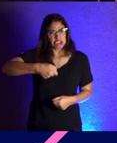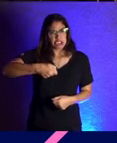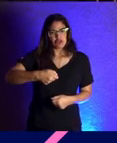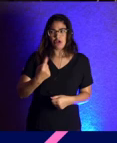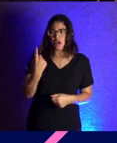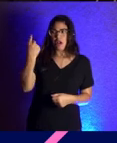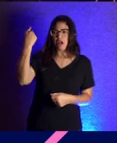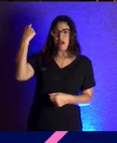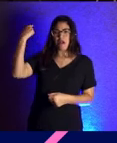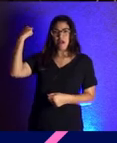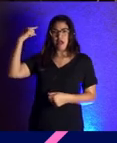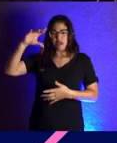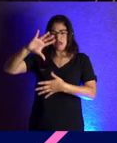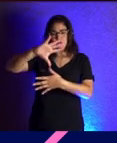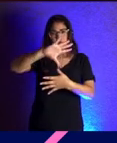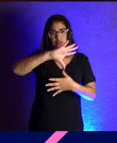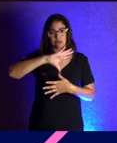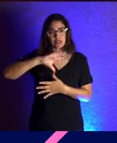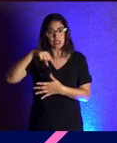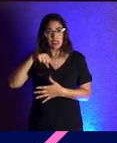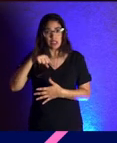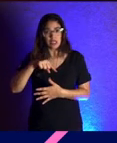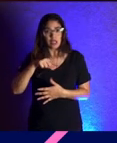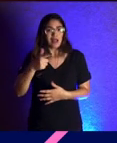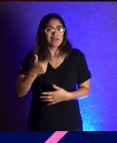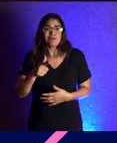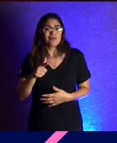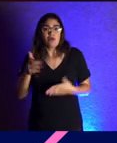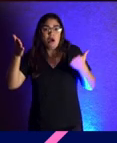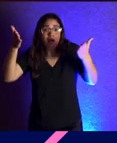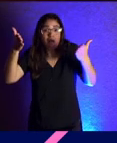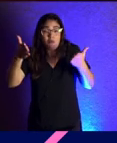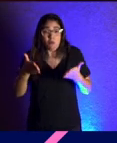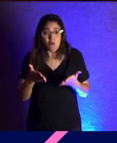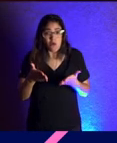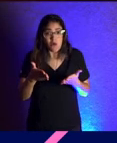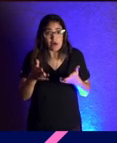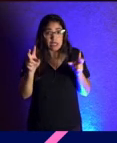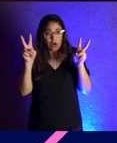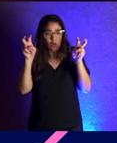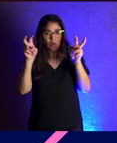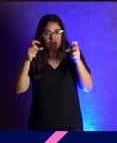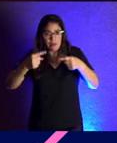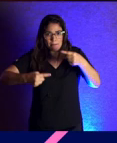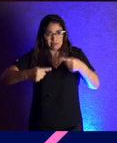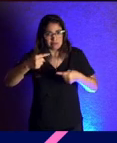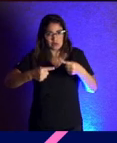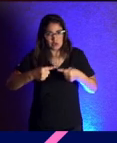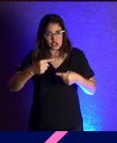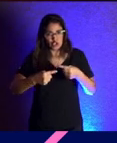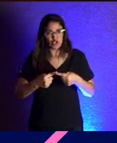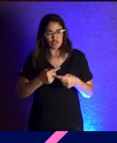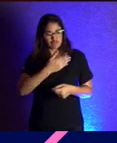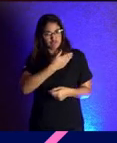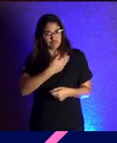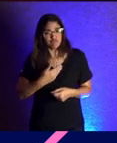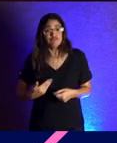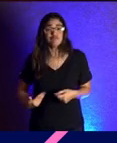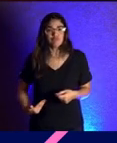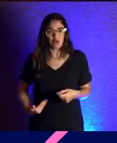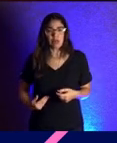era una cosa que no existía y que ahora por ejemplo no hay un tema en política pública como podemos